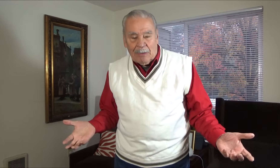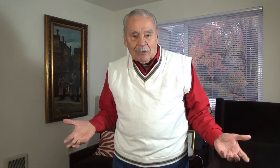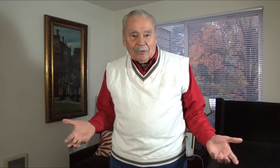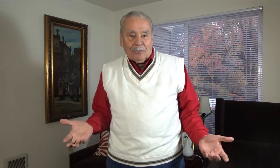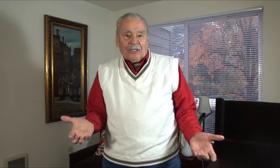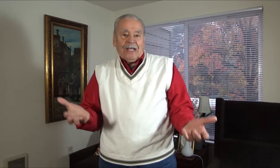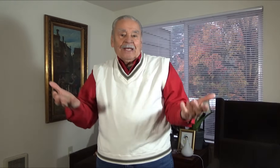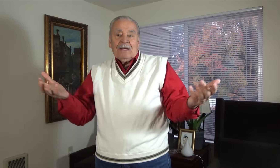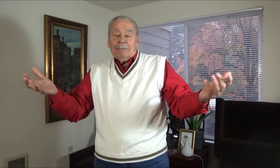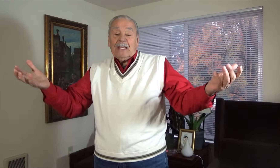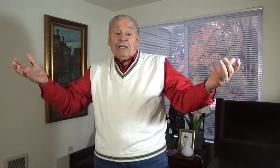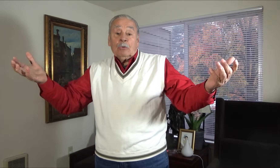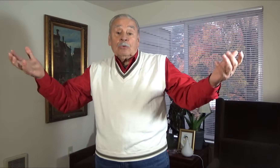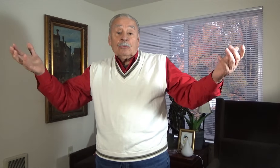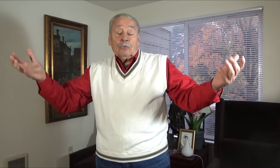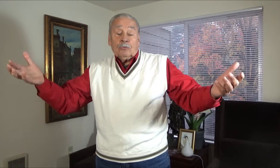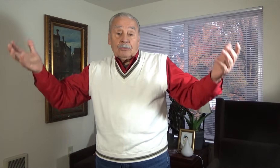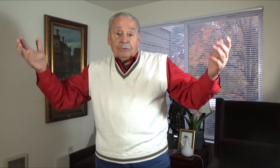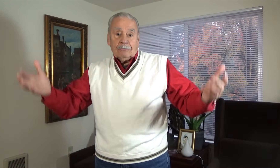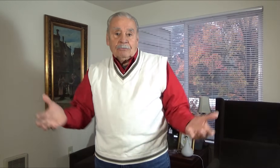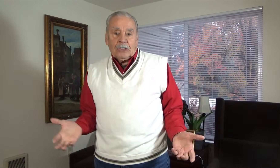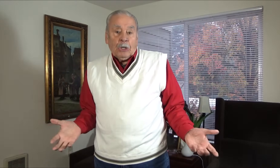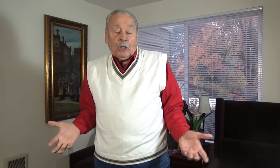del pueblo, porque viene